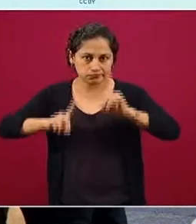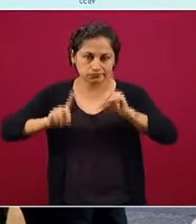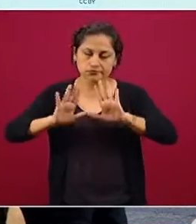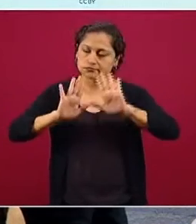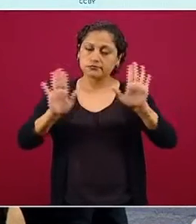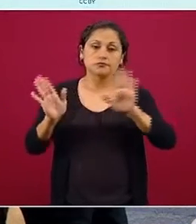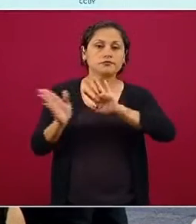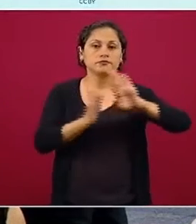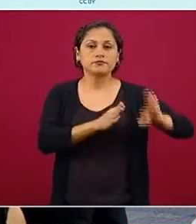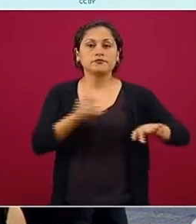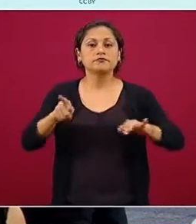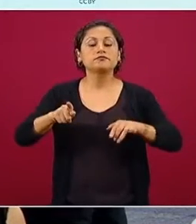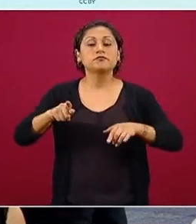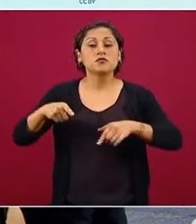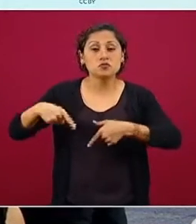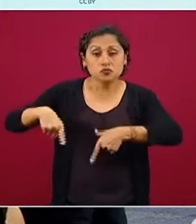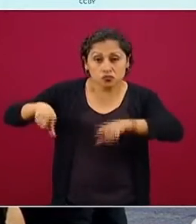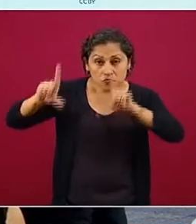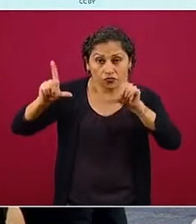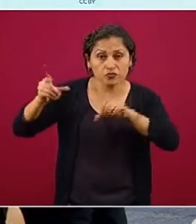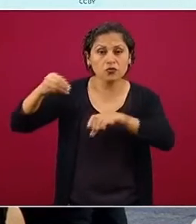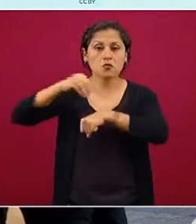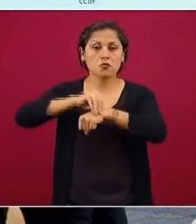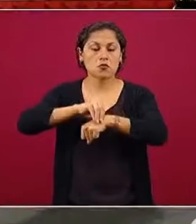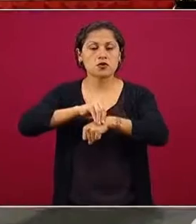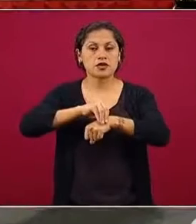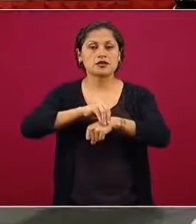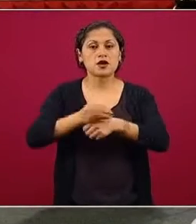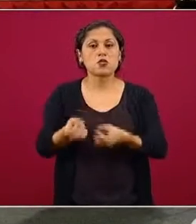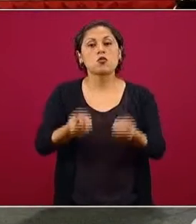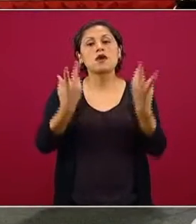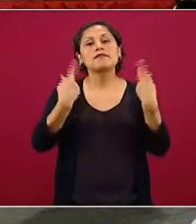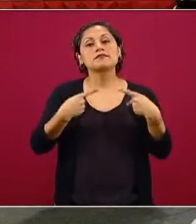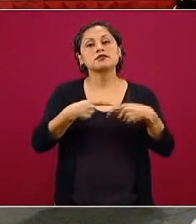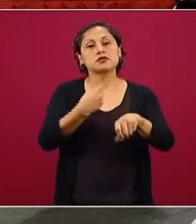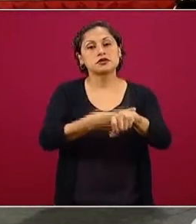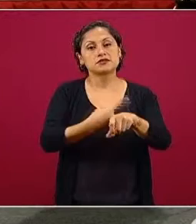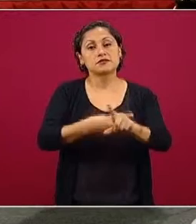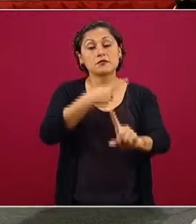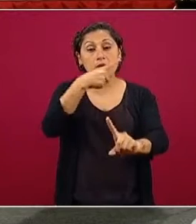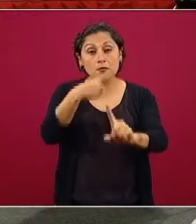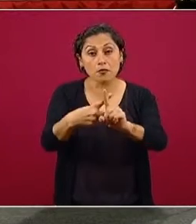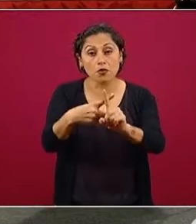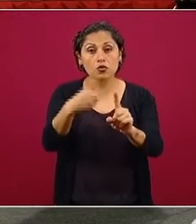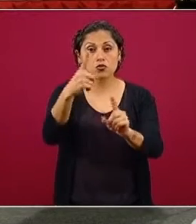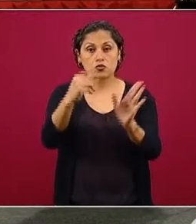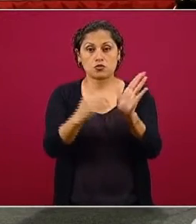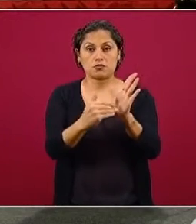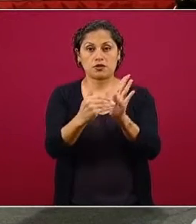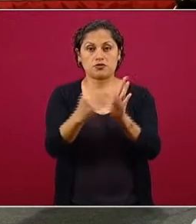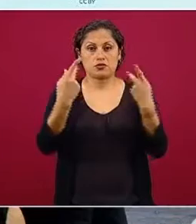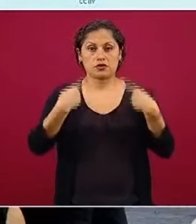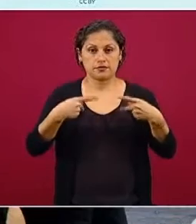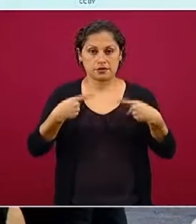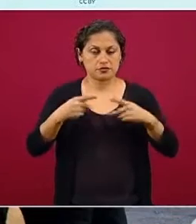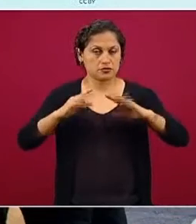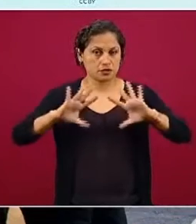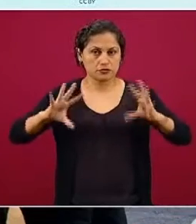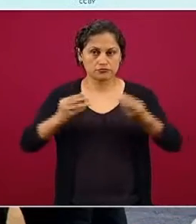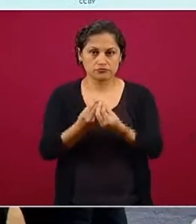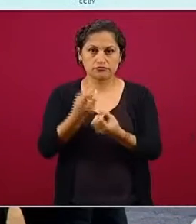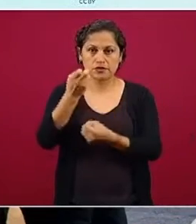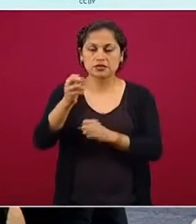el número de personas y se multiplica, en este caso, por millón de habitantes. La incidencia, es la